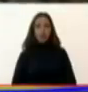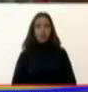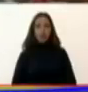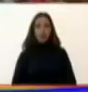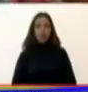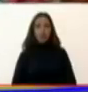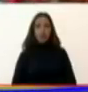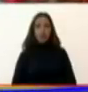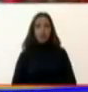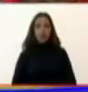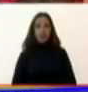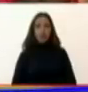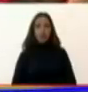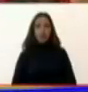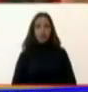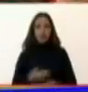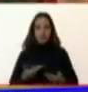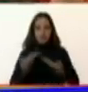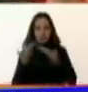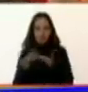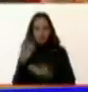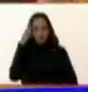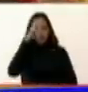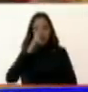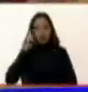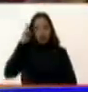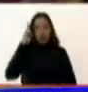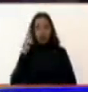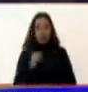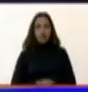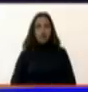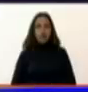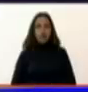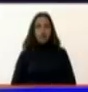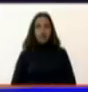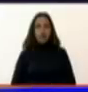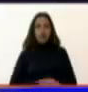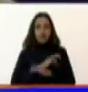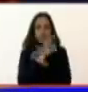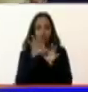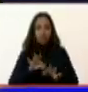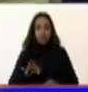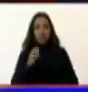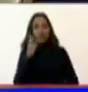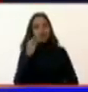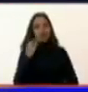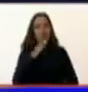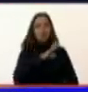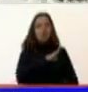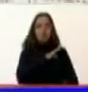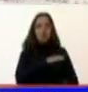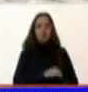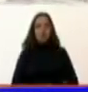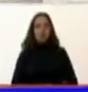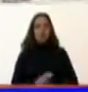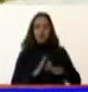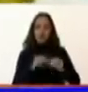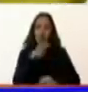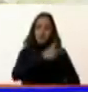Medios, yo le dejo esa reflexión producto de la experiencia propia. Buen Abad, Atilio, Ramonet,